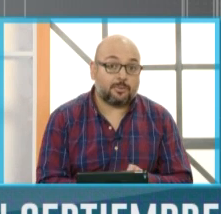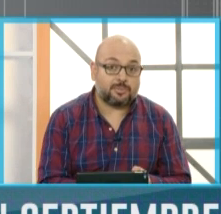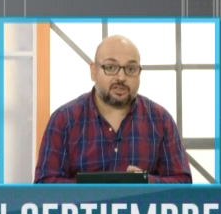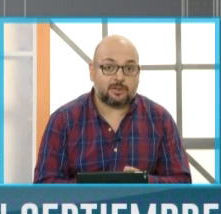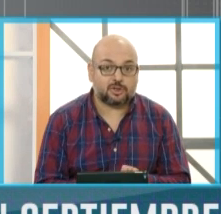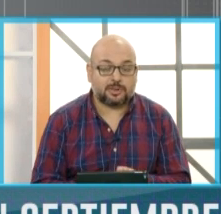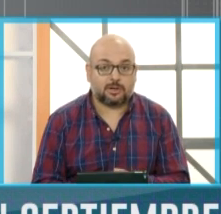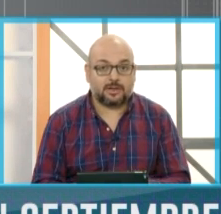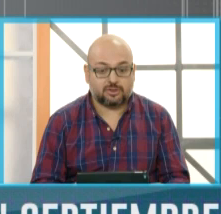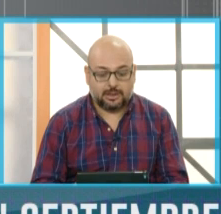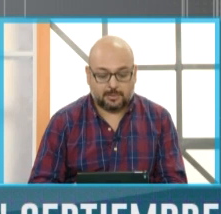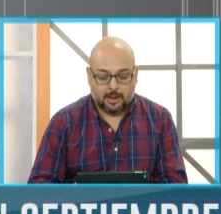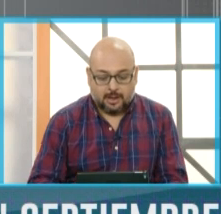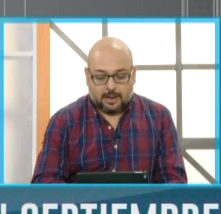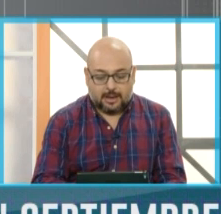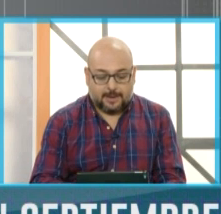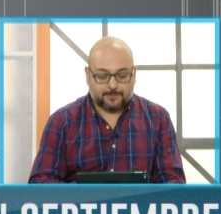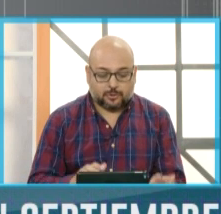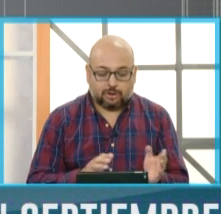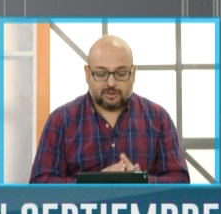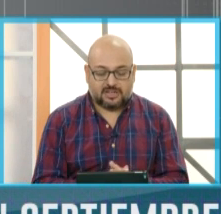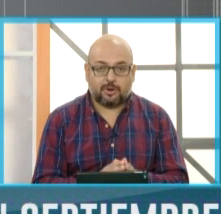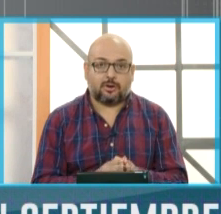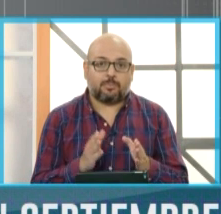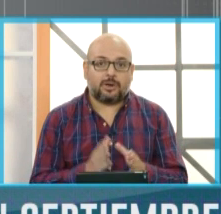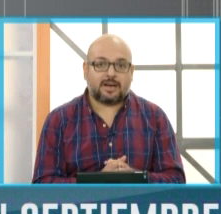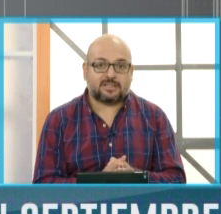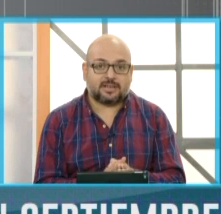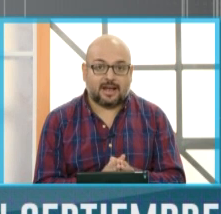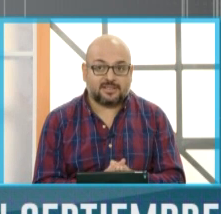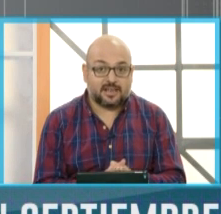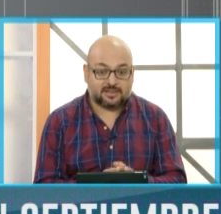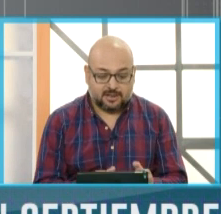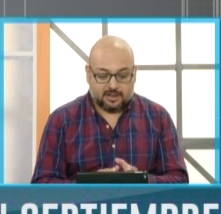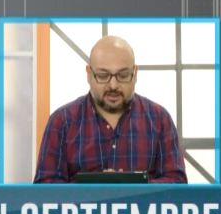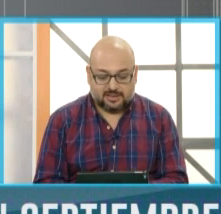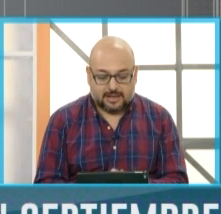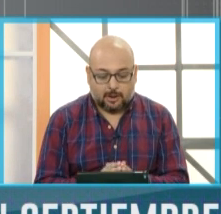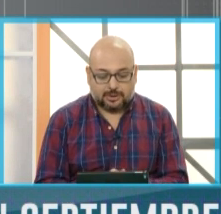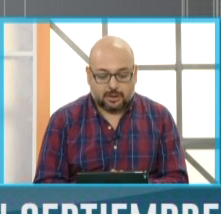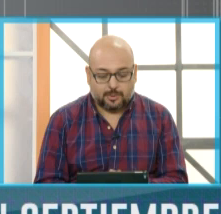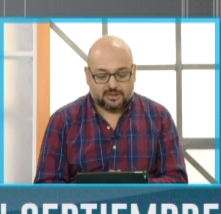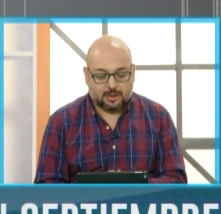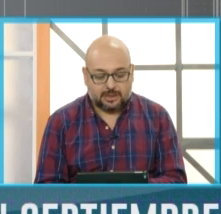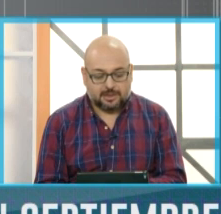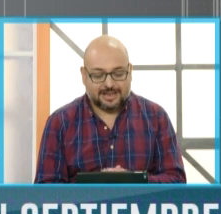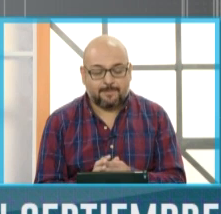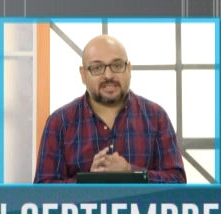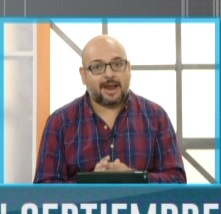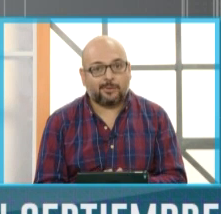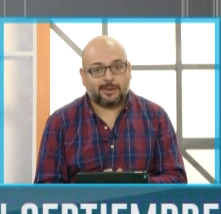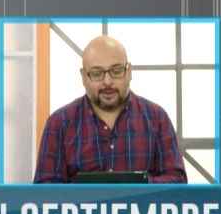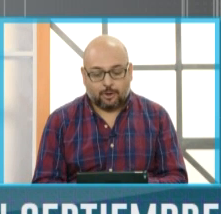claro, estamos mencionando, por supuesto, la jubilación mínima. Otros decía, bueno, pone el hashtag ANSES y dice, el aumento de las jubilaciones mínimas